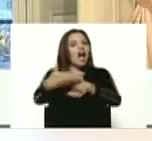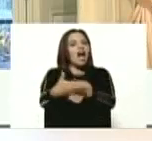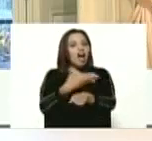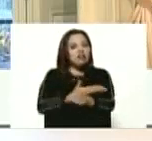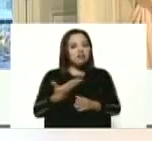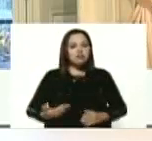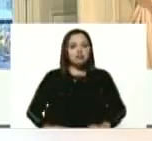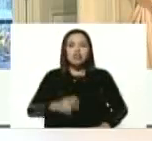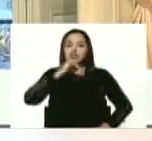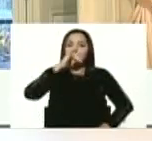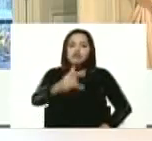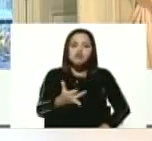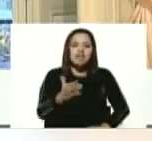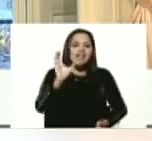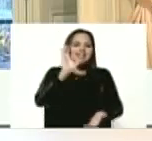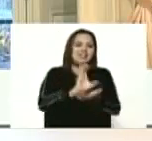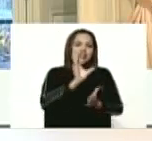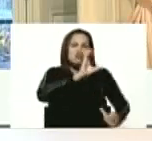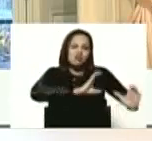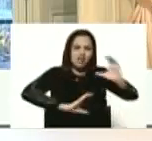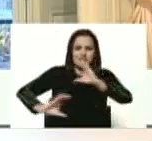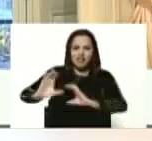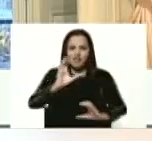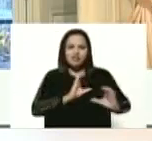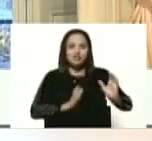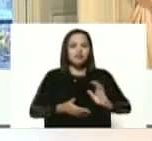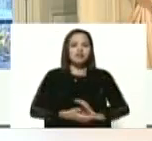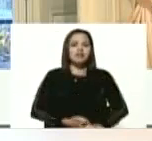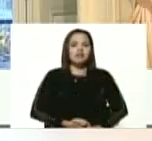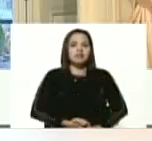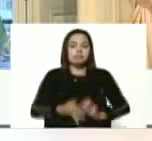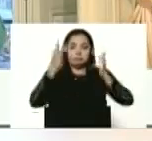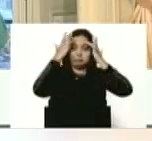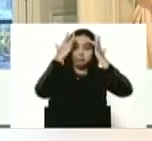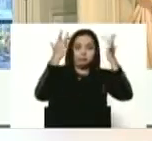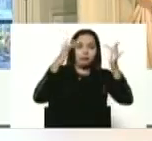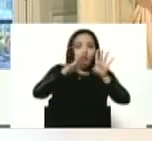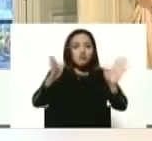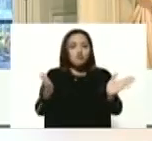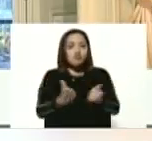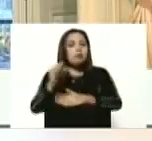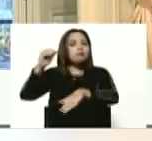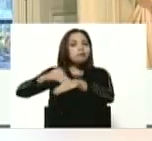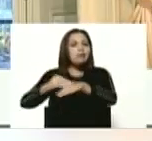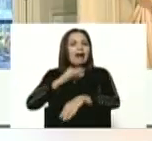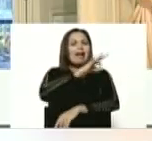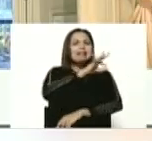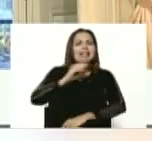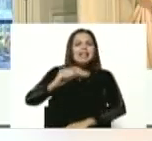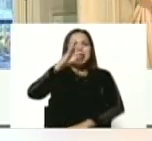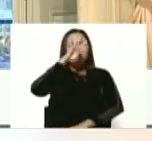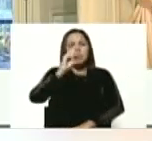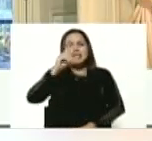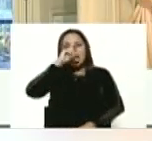lo denuncian centros científicos, sabios del mundo, desde hace 30, 40 años,